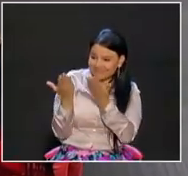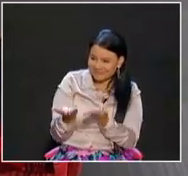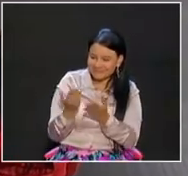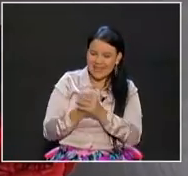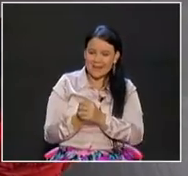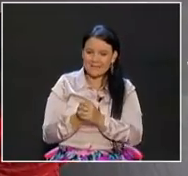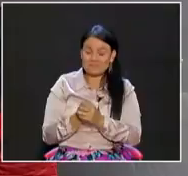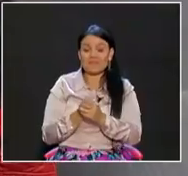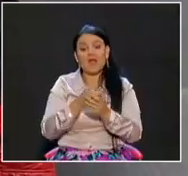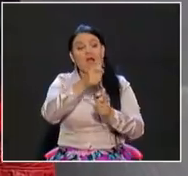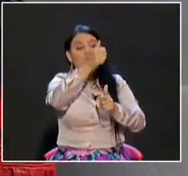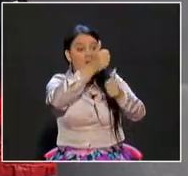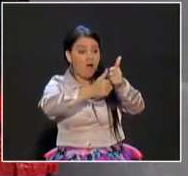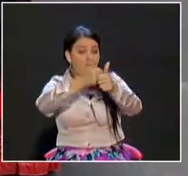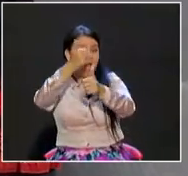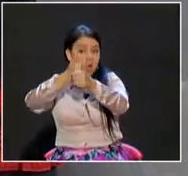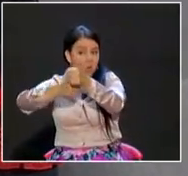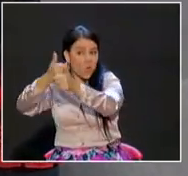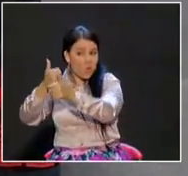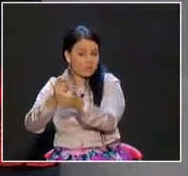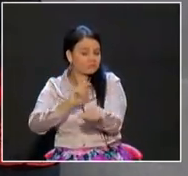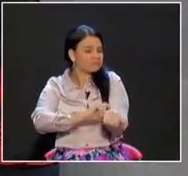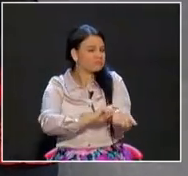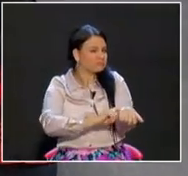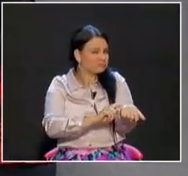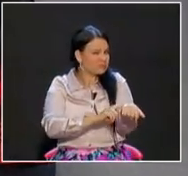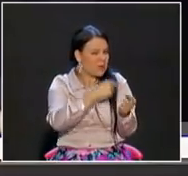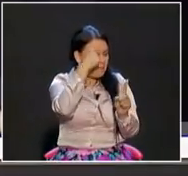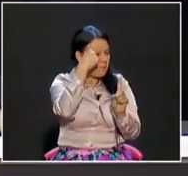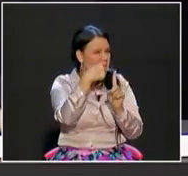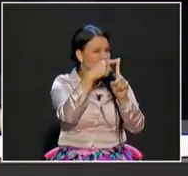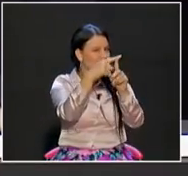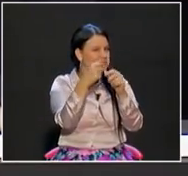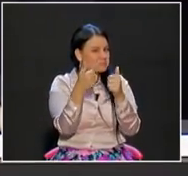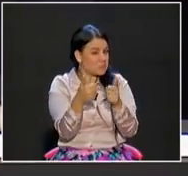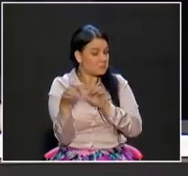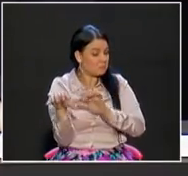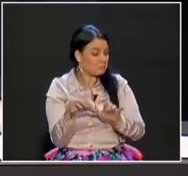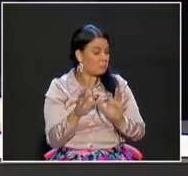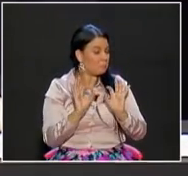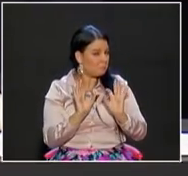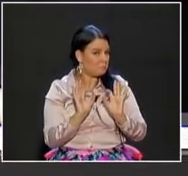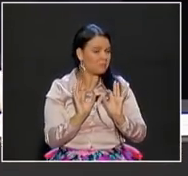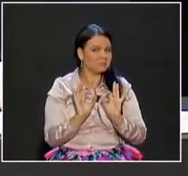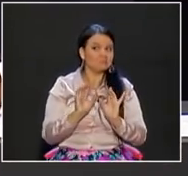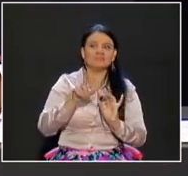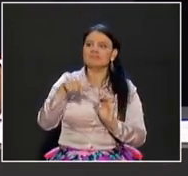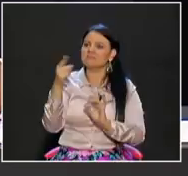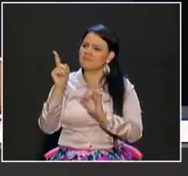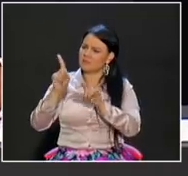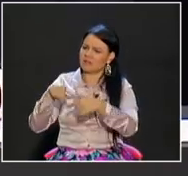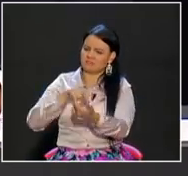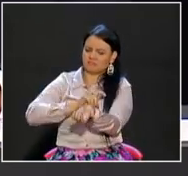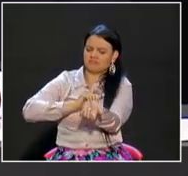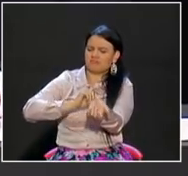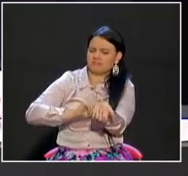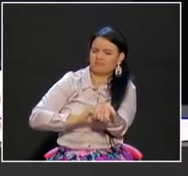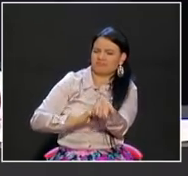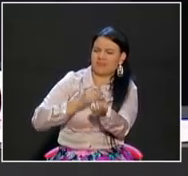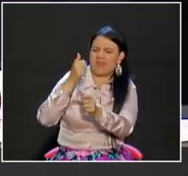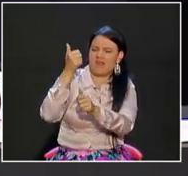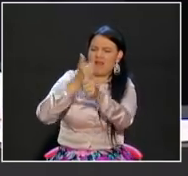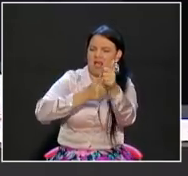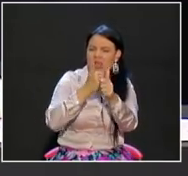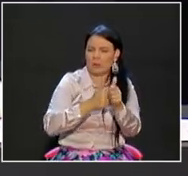cualidad más grande que tienen los candidatos para gobernar y cuál es aquella que tienen para cambiar vamos a